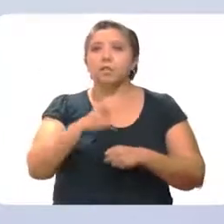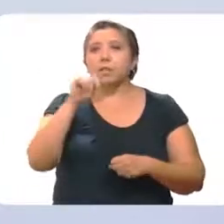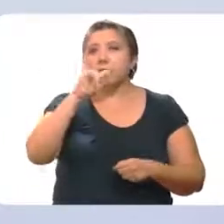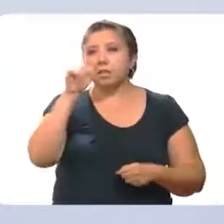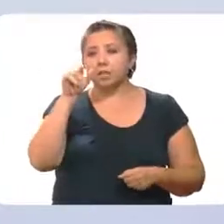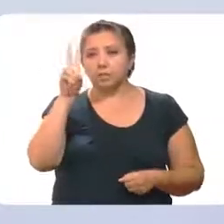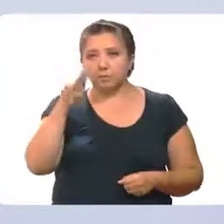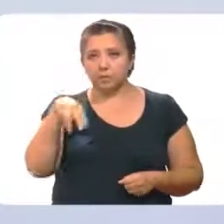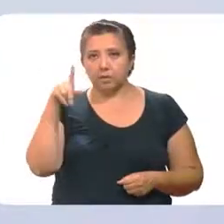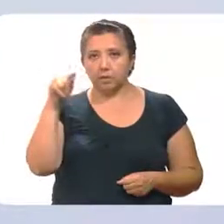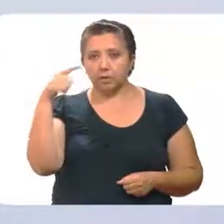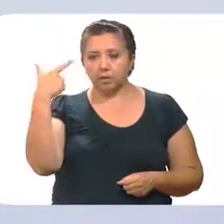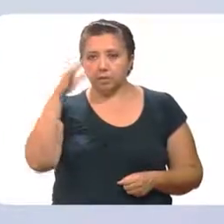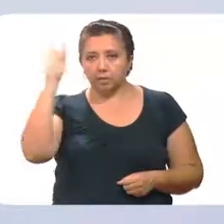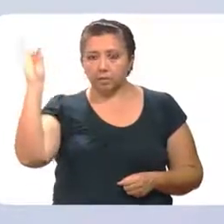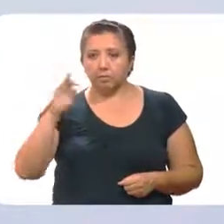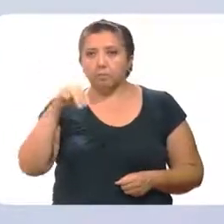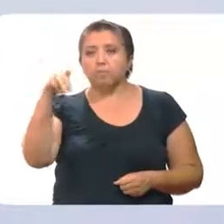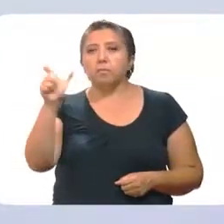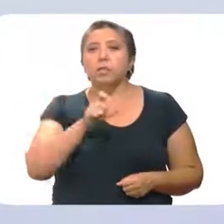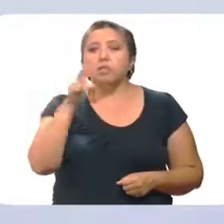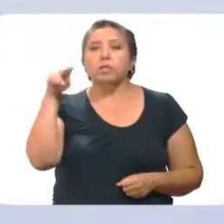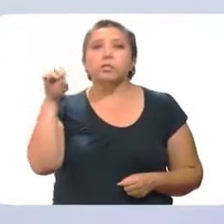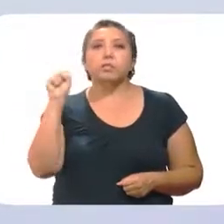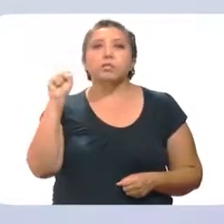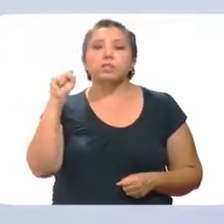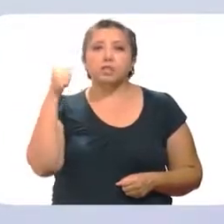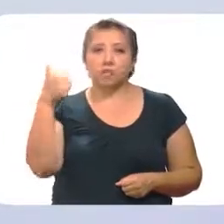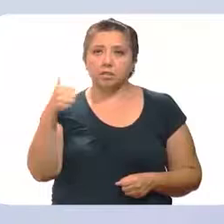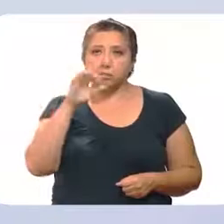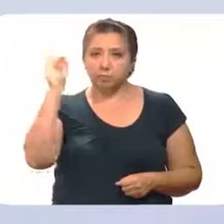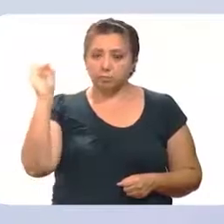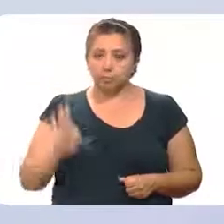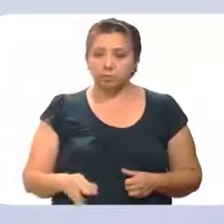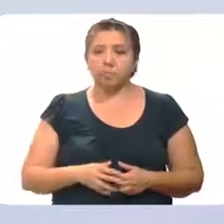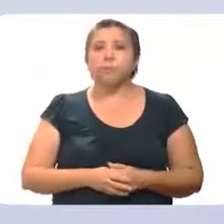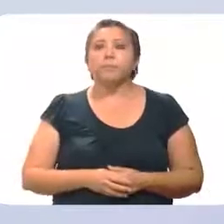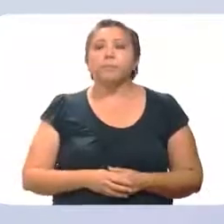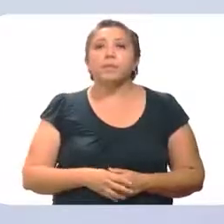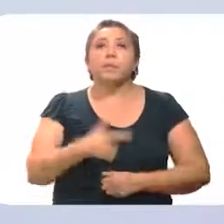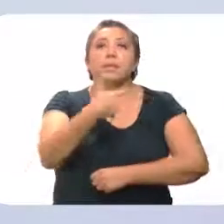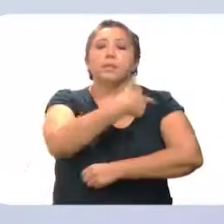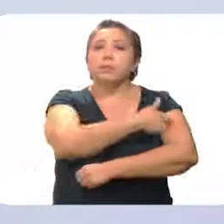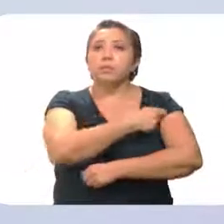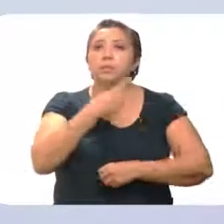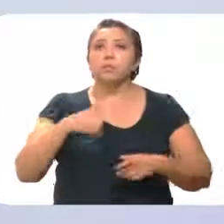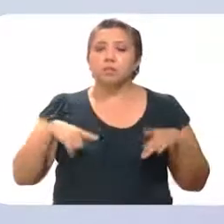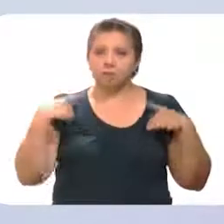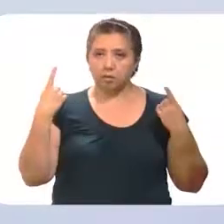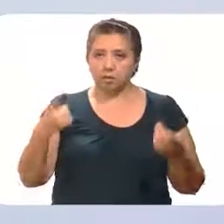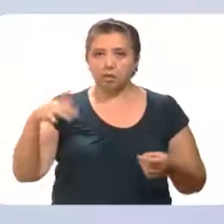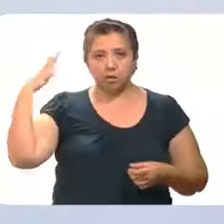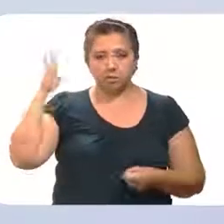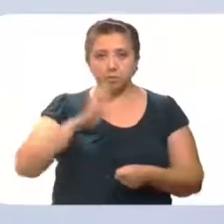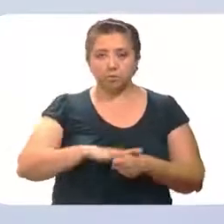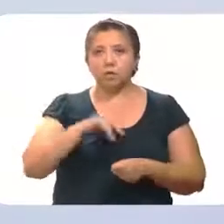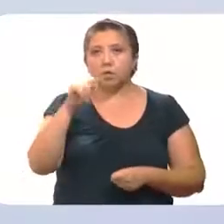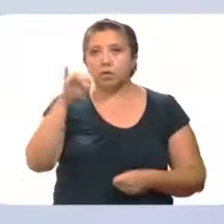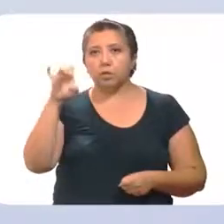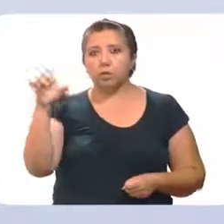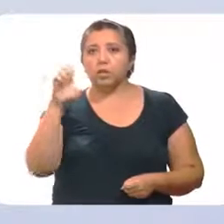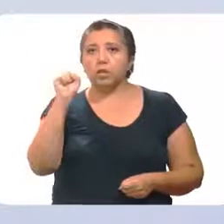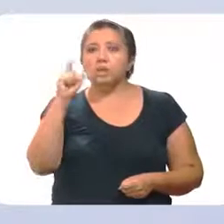Tizimín, 77% y Maxcanú con el 66%. Las vacunas que fueron destinadas a adultos mayores de